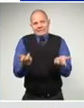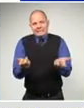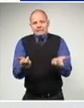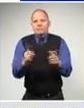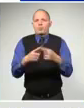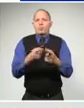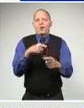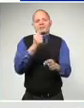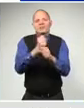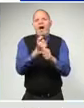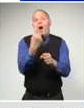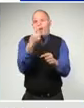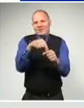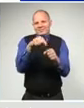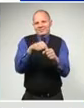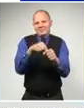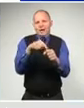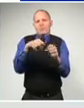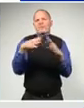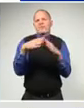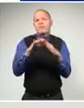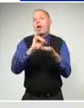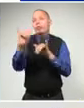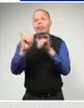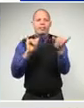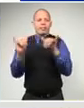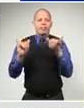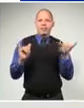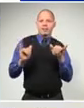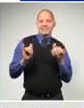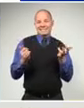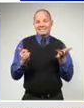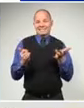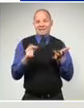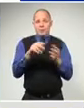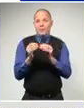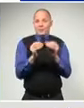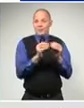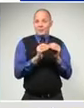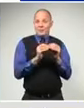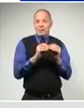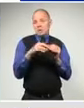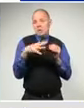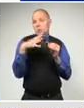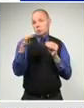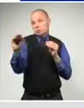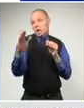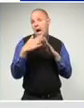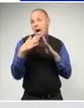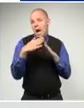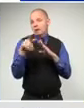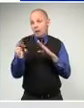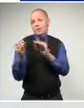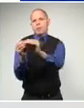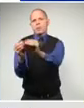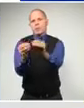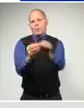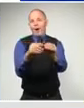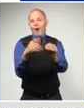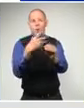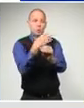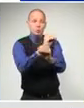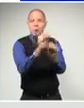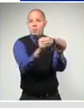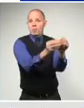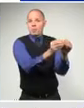lugares, pues se han ido extendiendo, que se trabaja intensamente por, reitero,